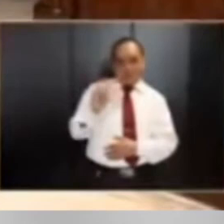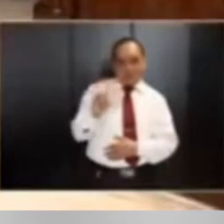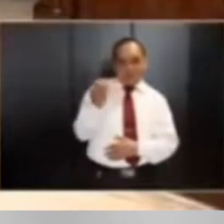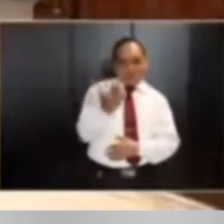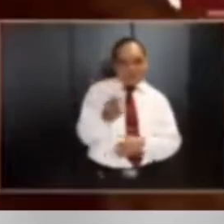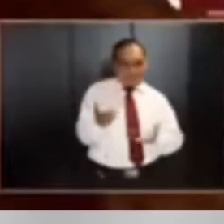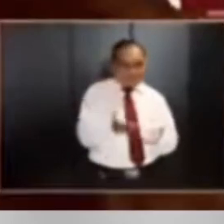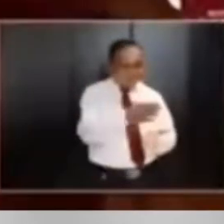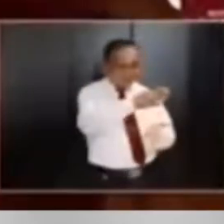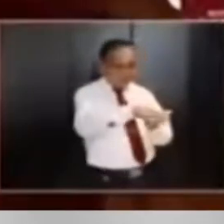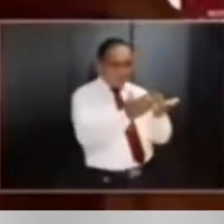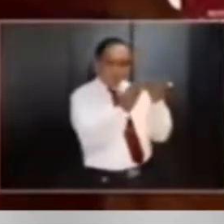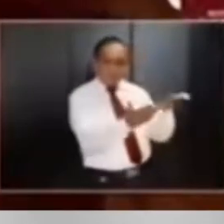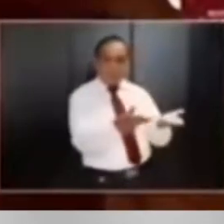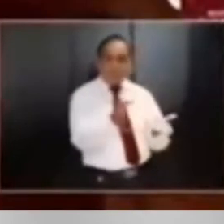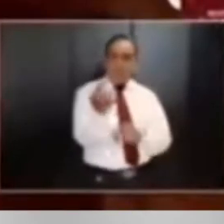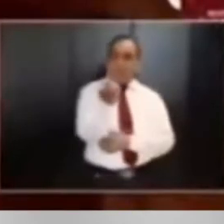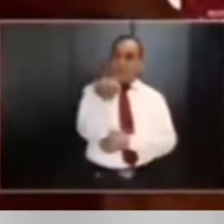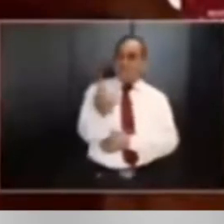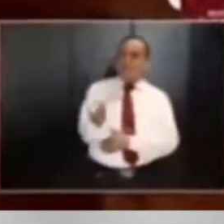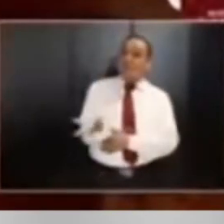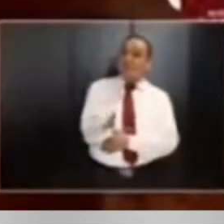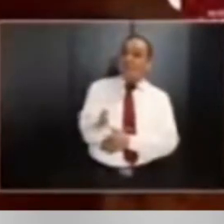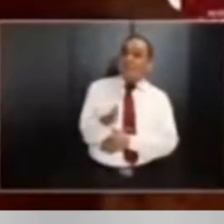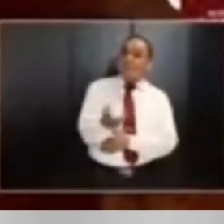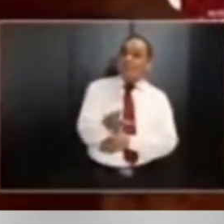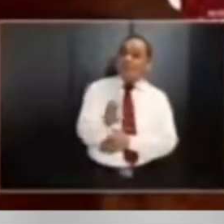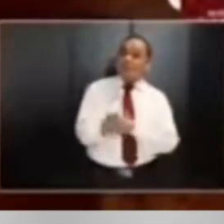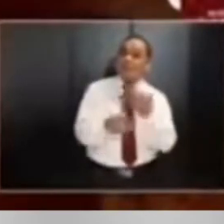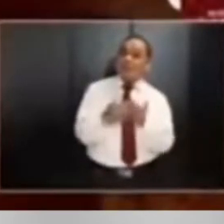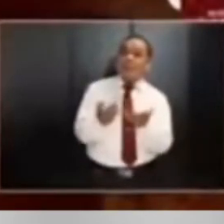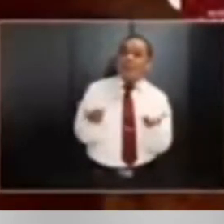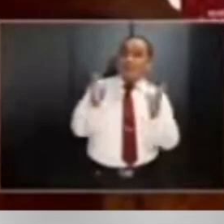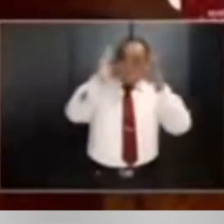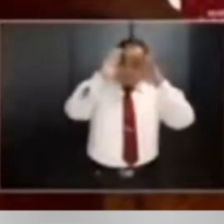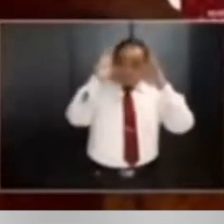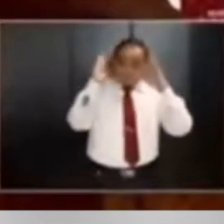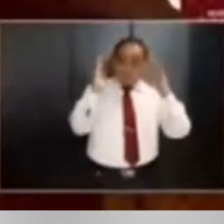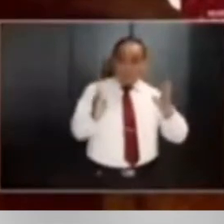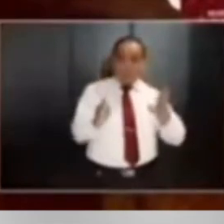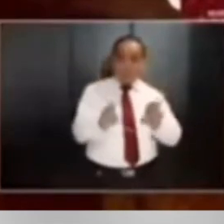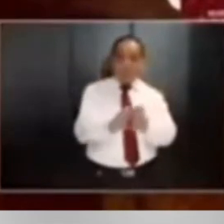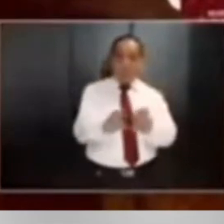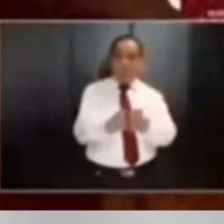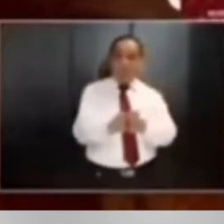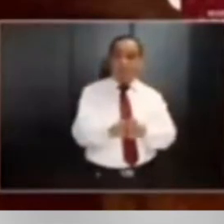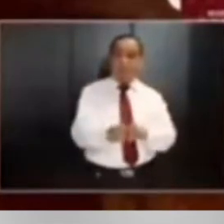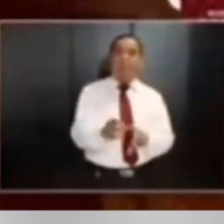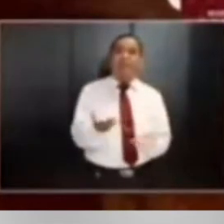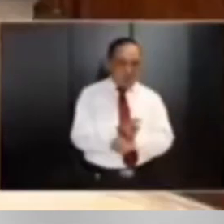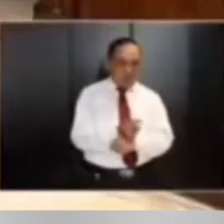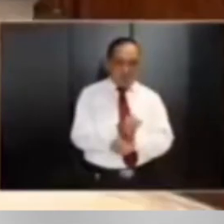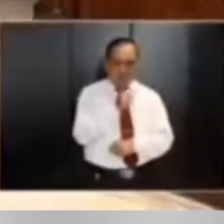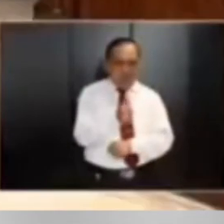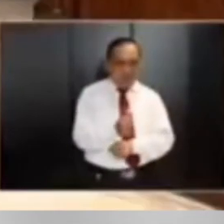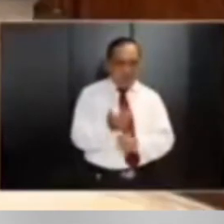hoy seguramente el 5 de junio hidalgo va a estar de fiesta vamos a ir a los audios